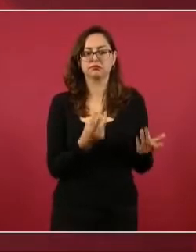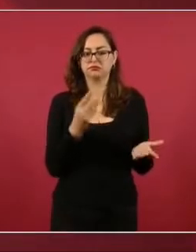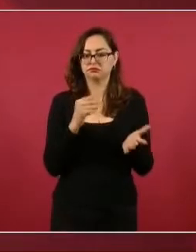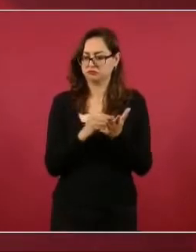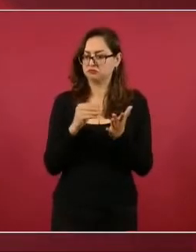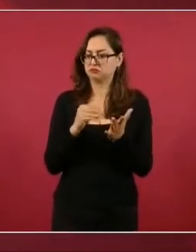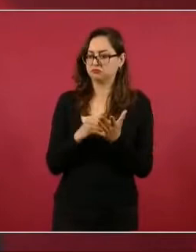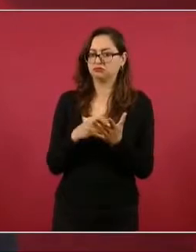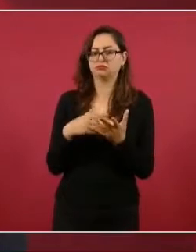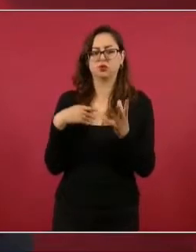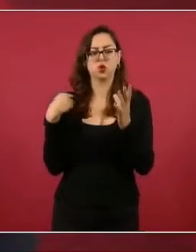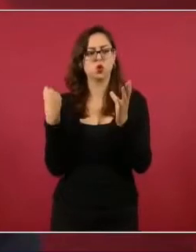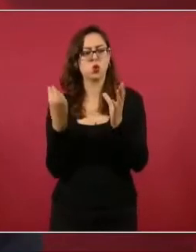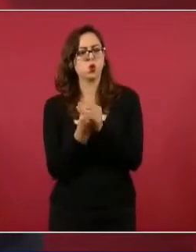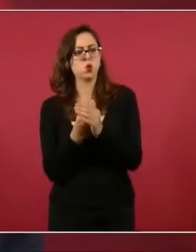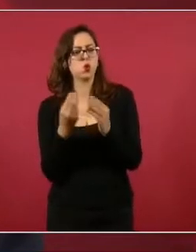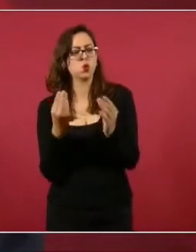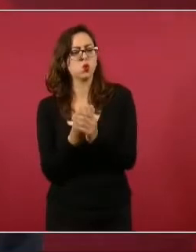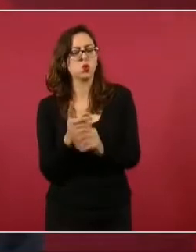seminarios,